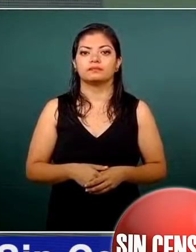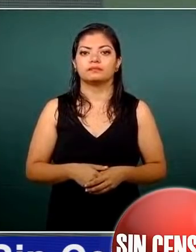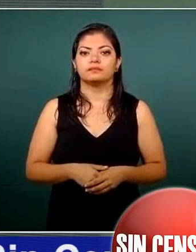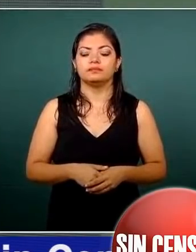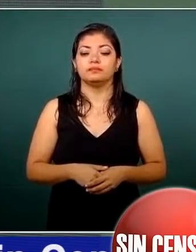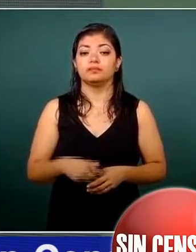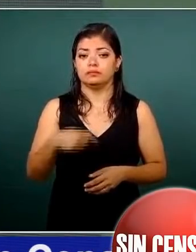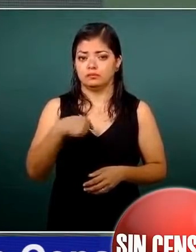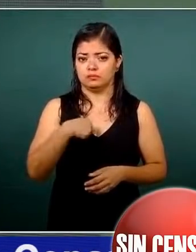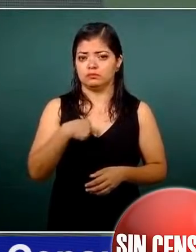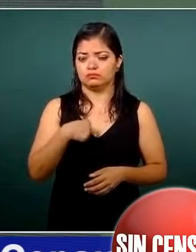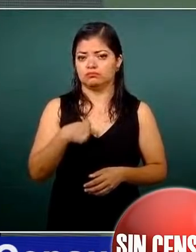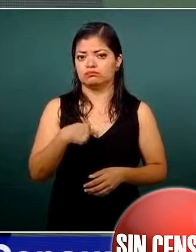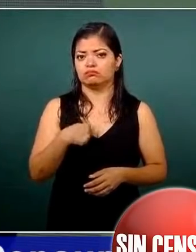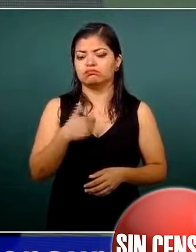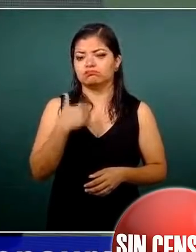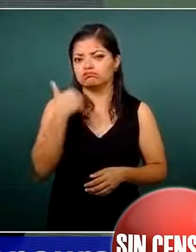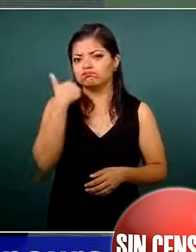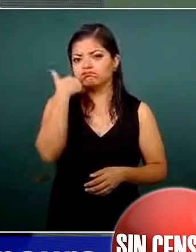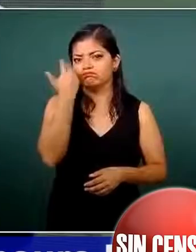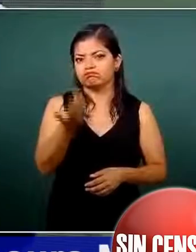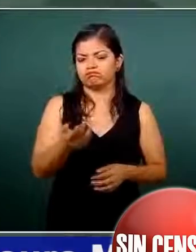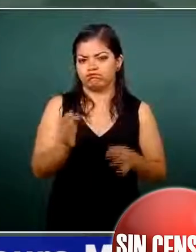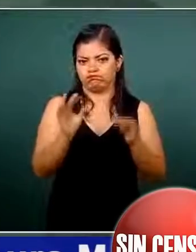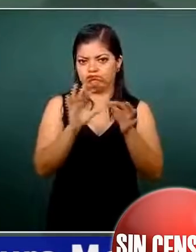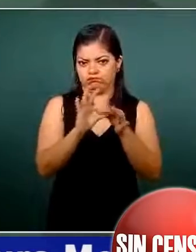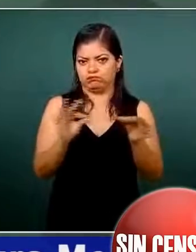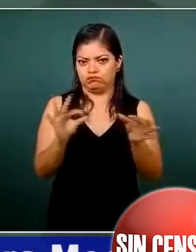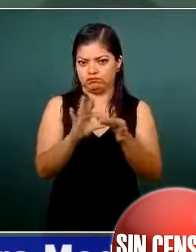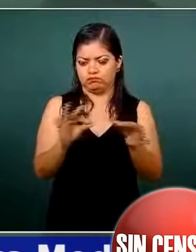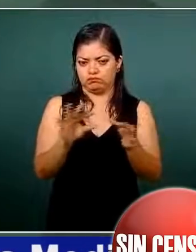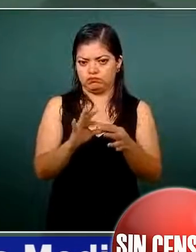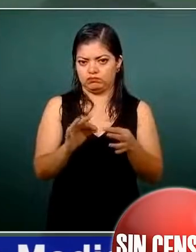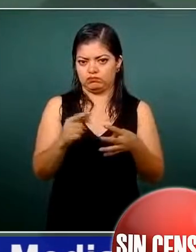hablar de 4